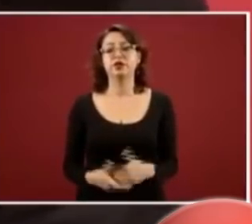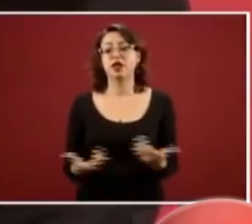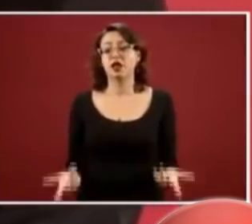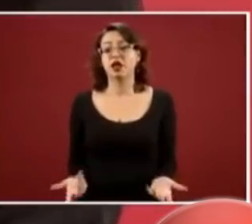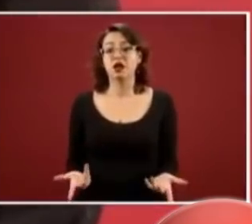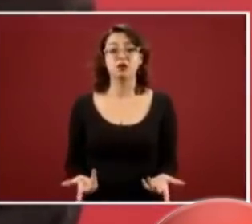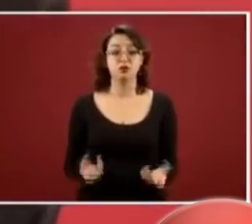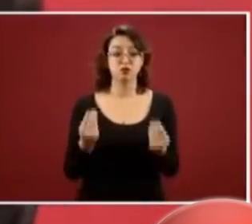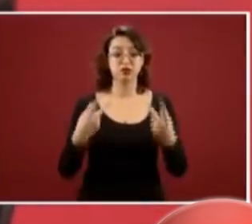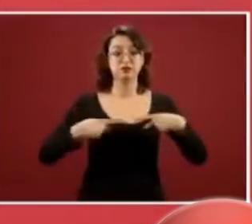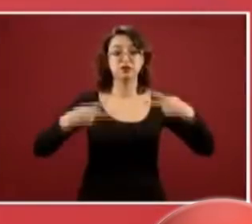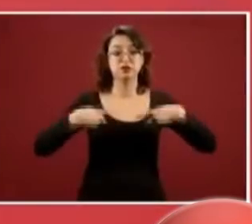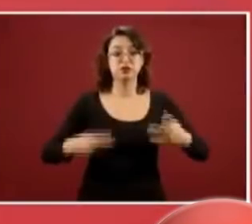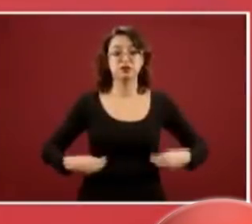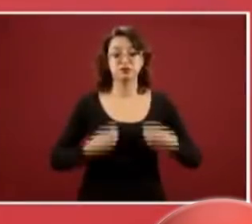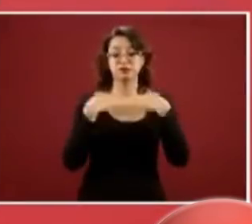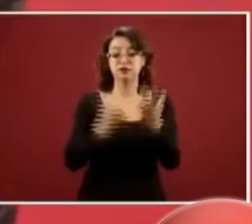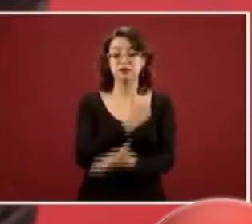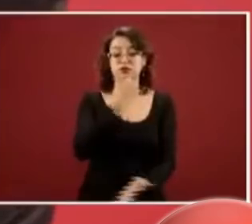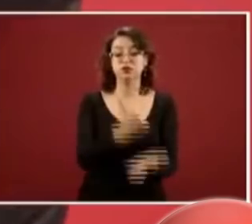muchos tenemos